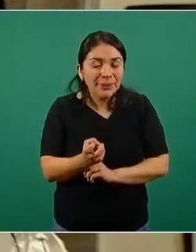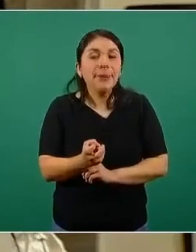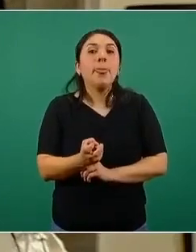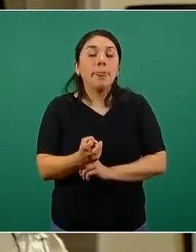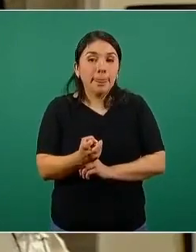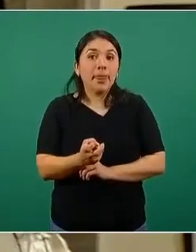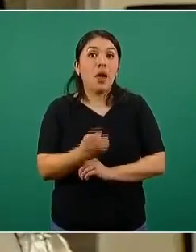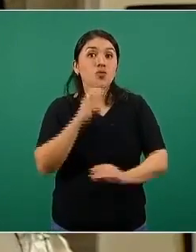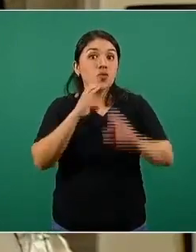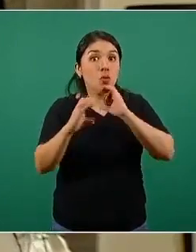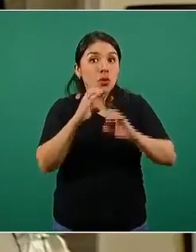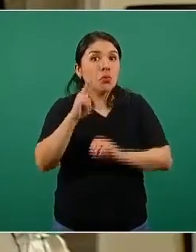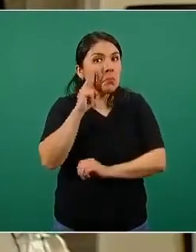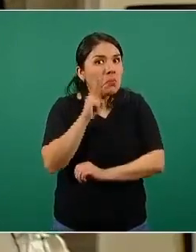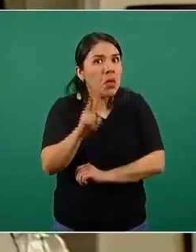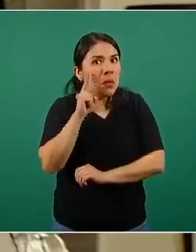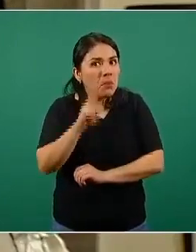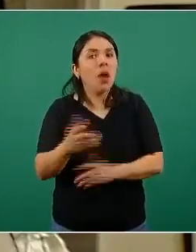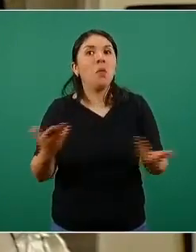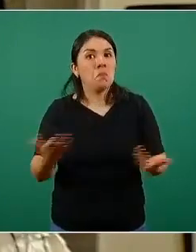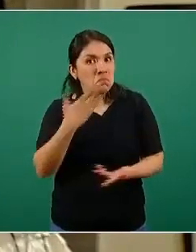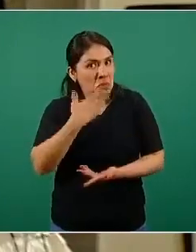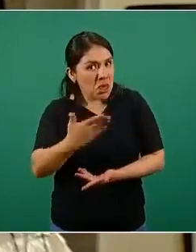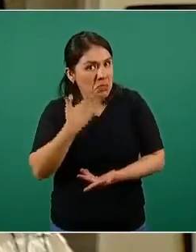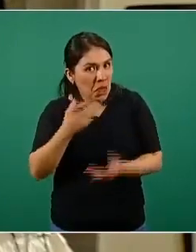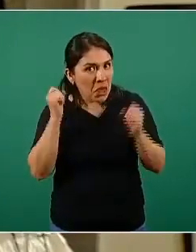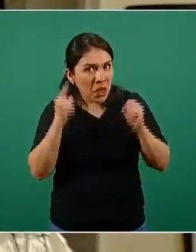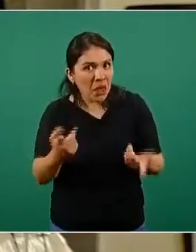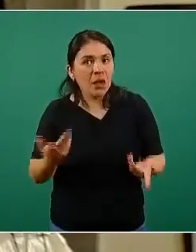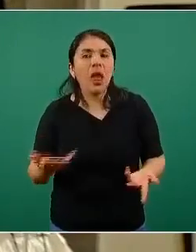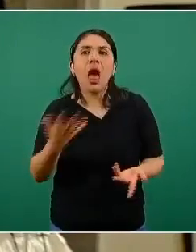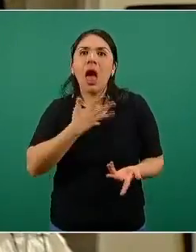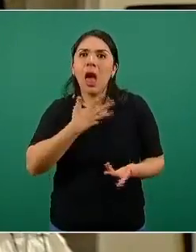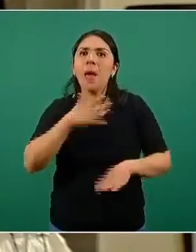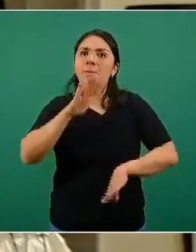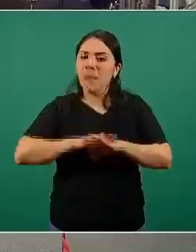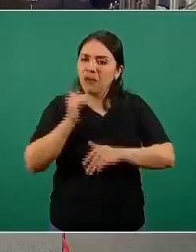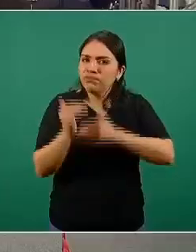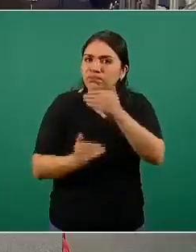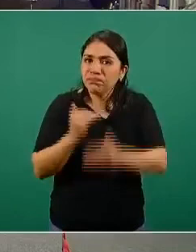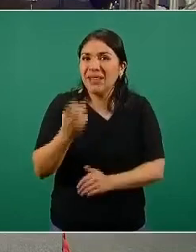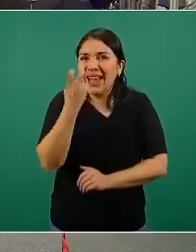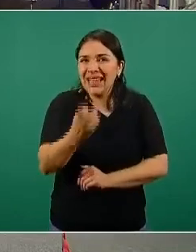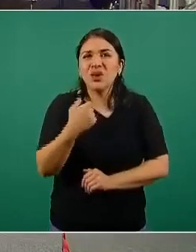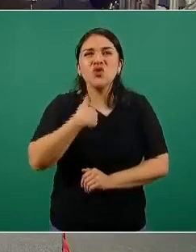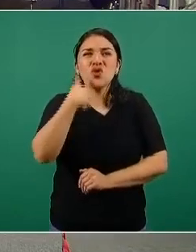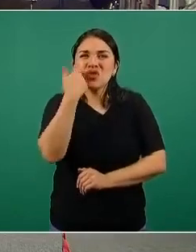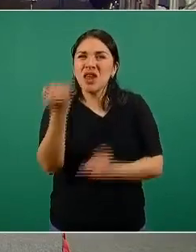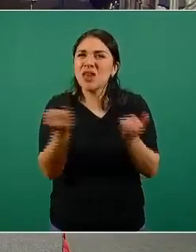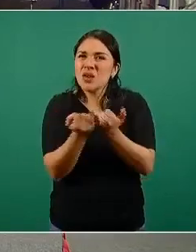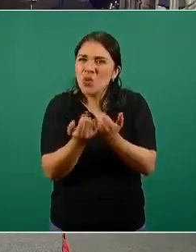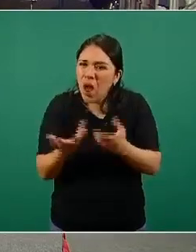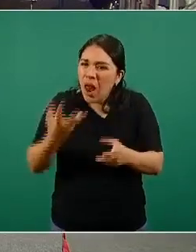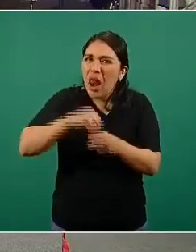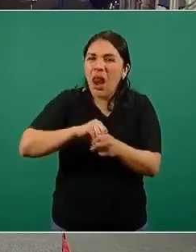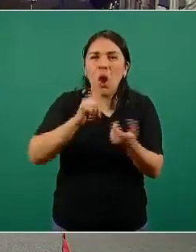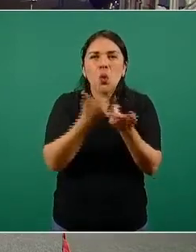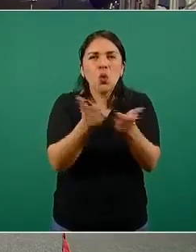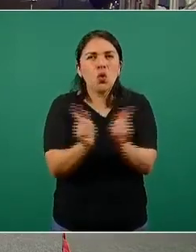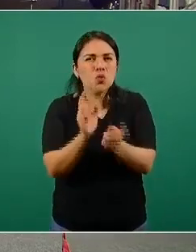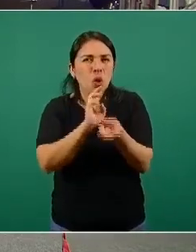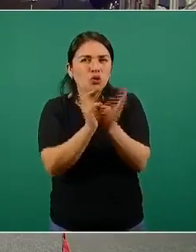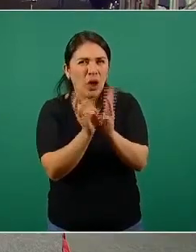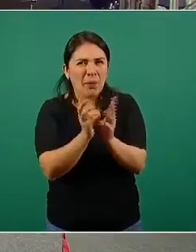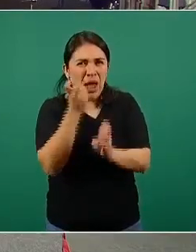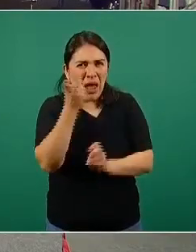La comunicación se dio bastante bien y ha habido gran avance. Tratamos de incorporar estos chats vecinales también a